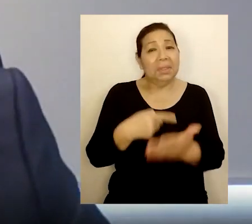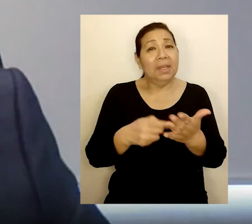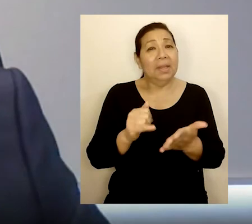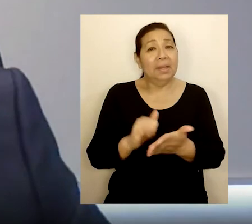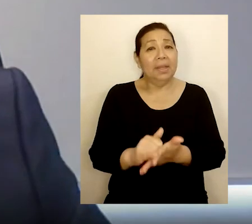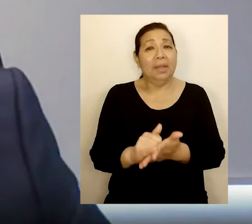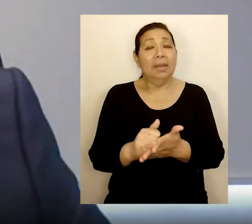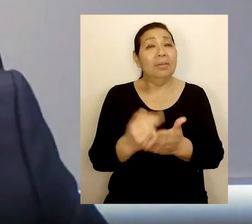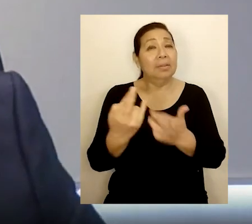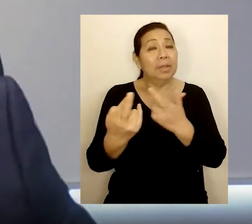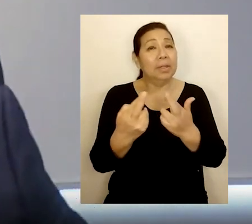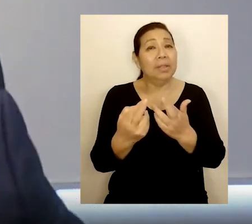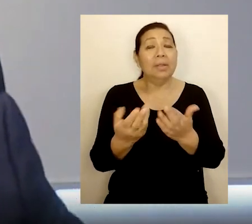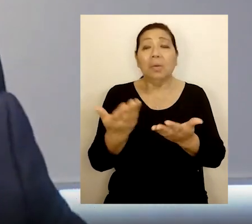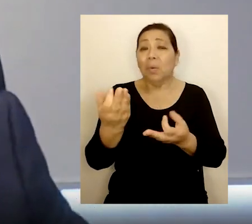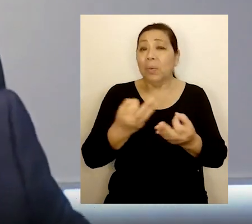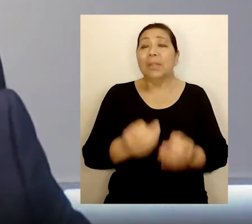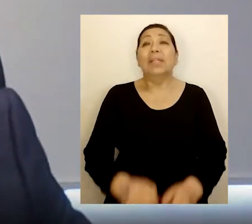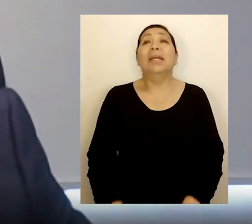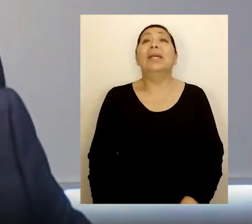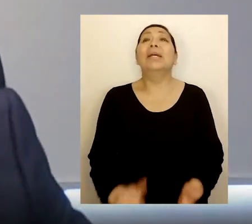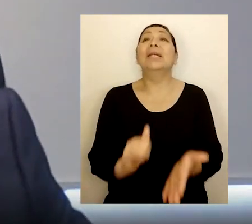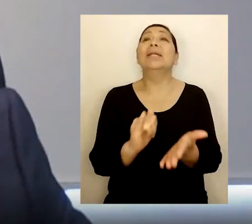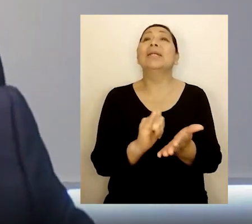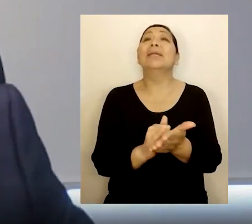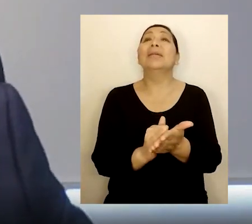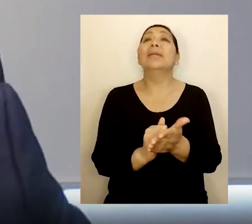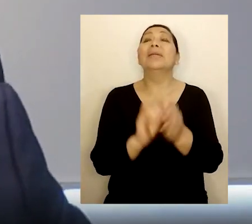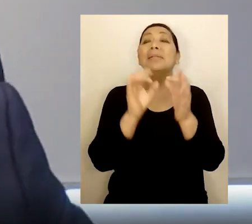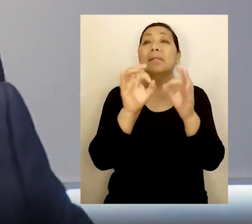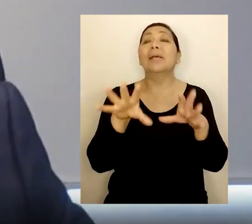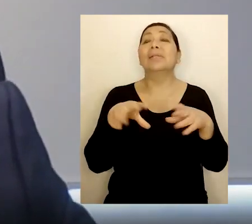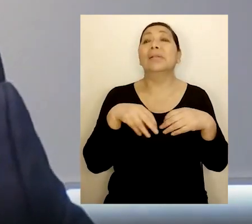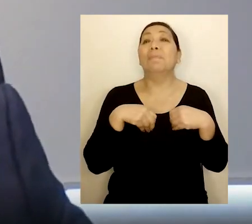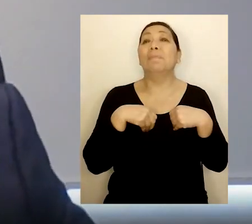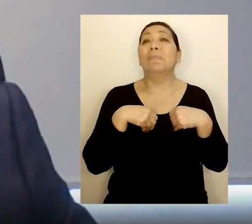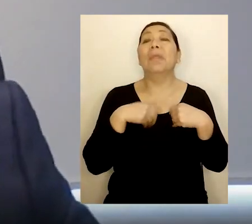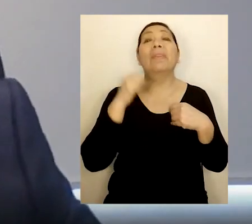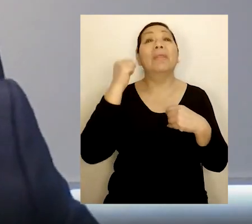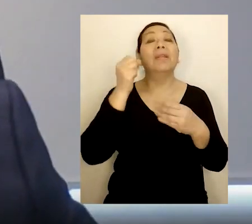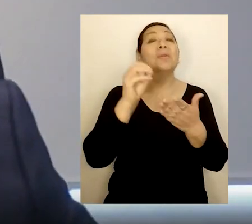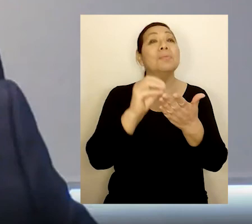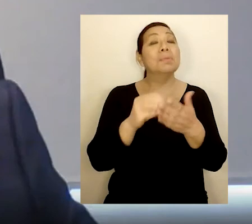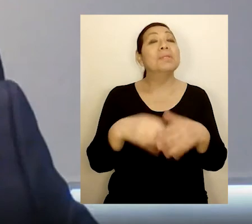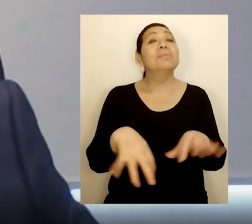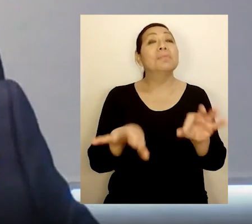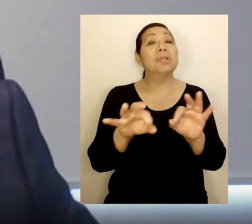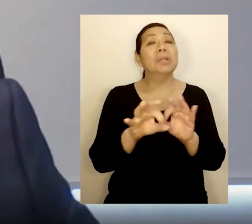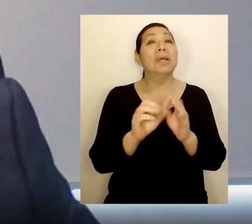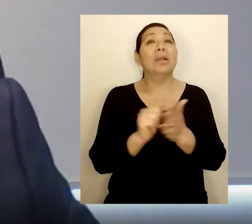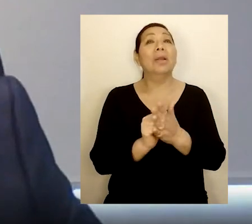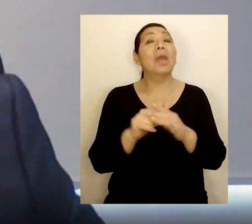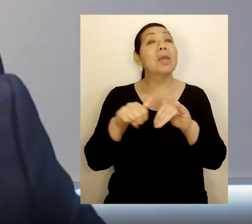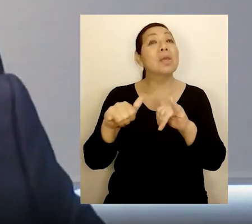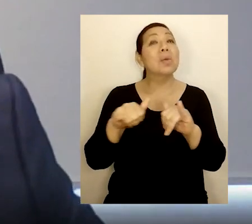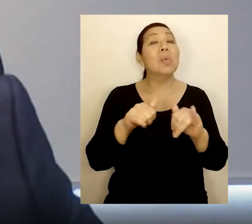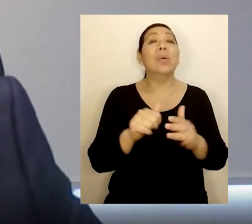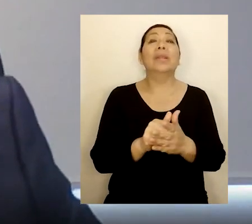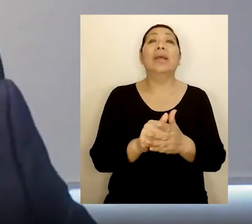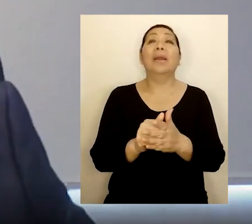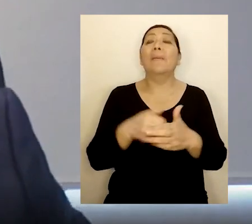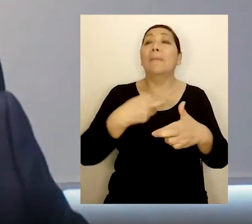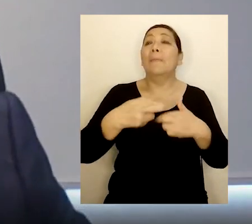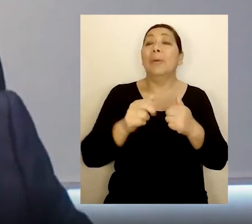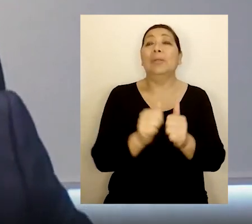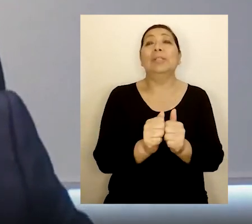consideramos en nuestro recurso de casación que se afectó el derecho fundamental a la igualdad de las partes en